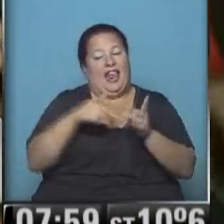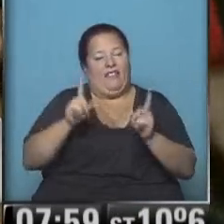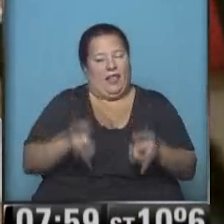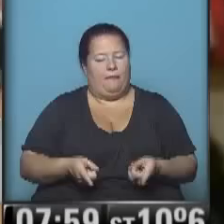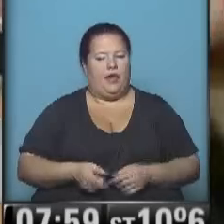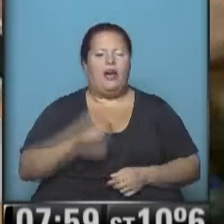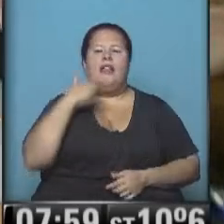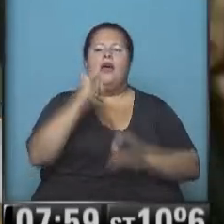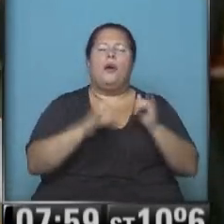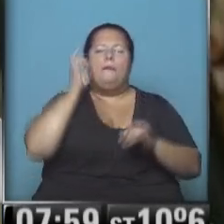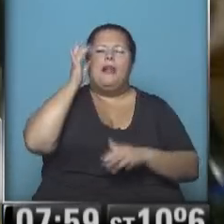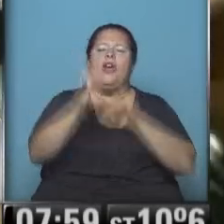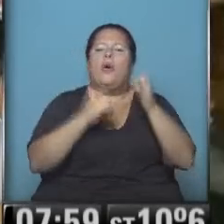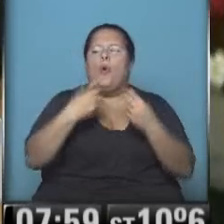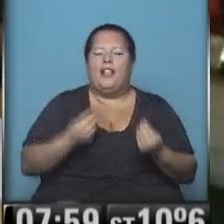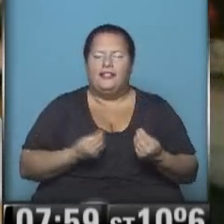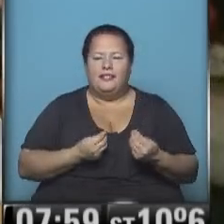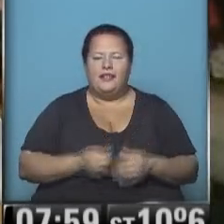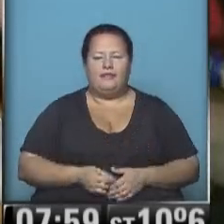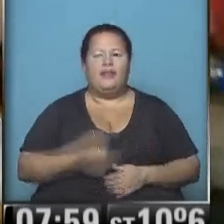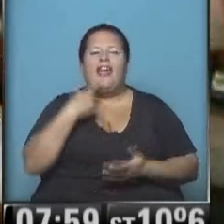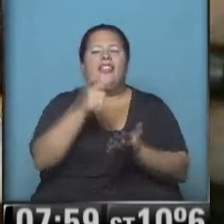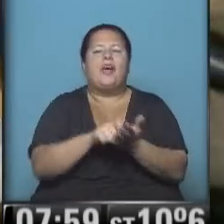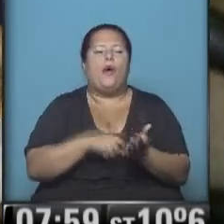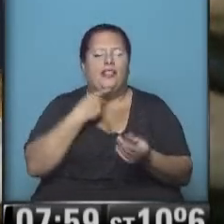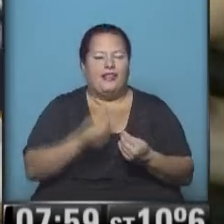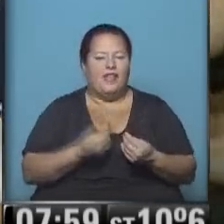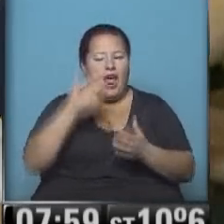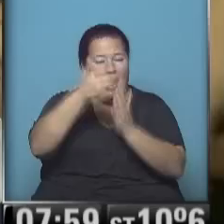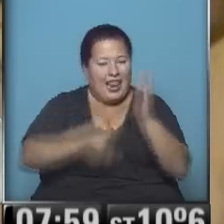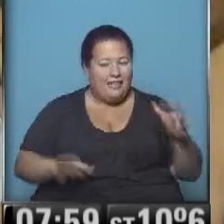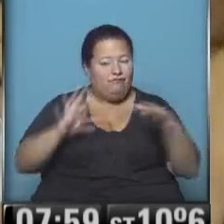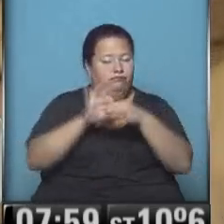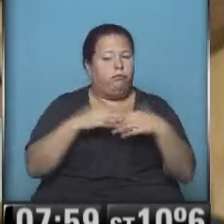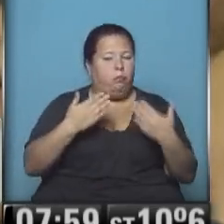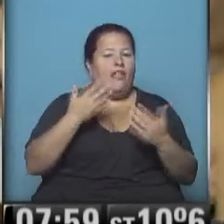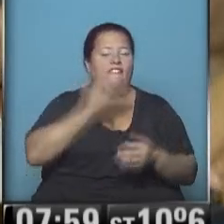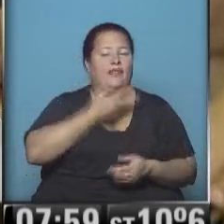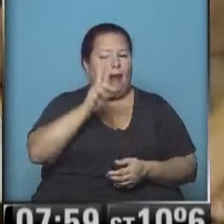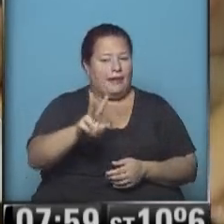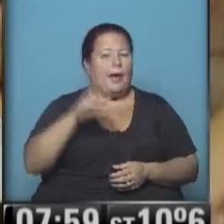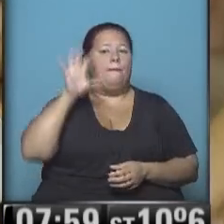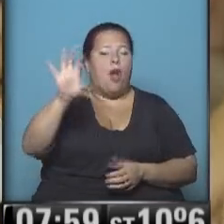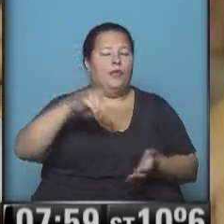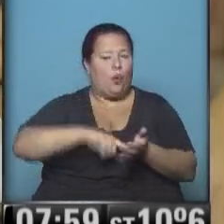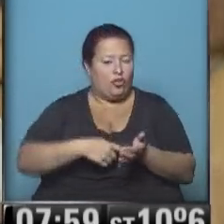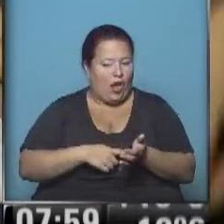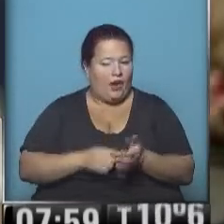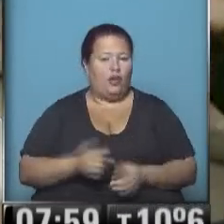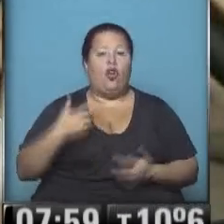¿Qué le cuentan? Perdón, ¿y qué le cuentan esas encuestas? ¿Qué dice la encuesta? ¿Lista de unidad podría converger de Frente para la Victoria en la provincia de Buenos Aires? Yo